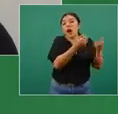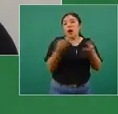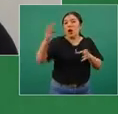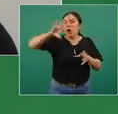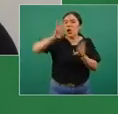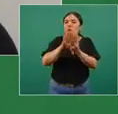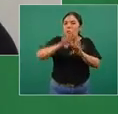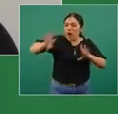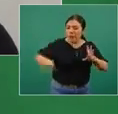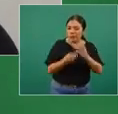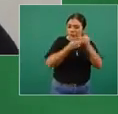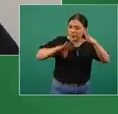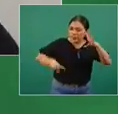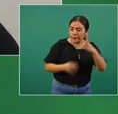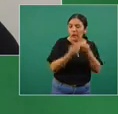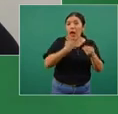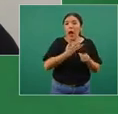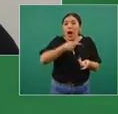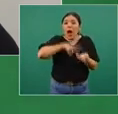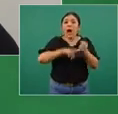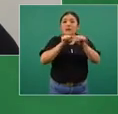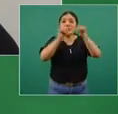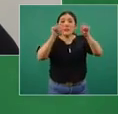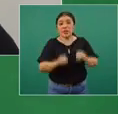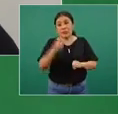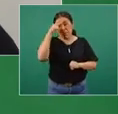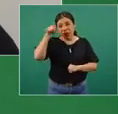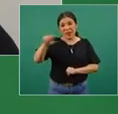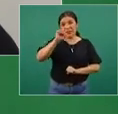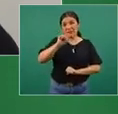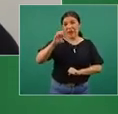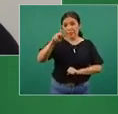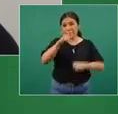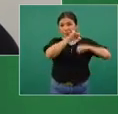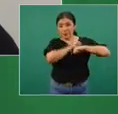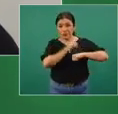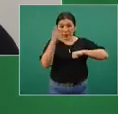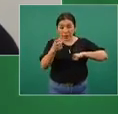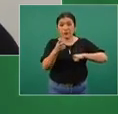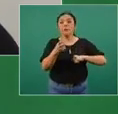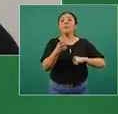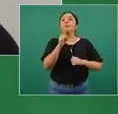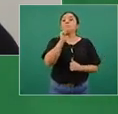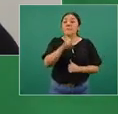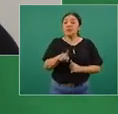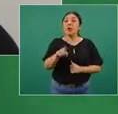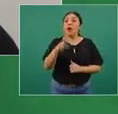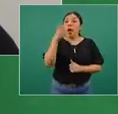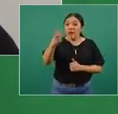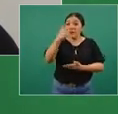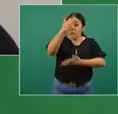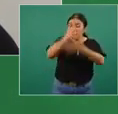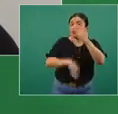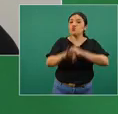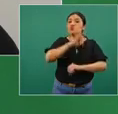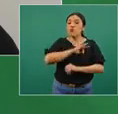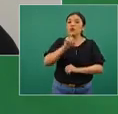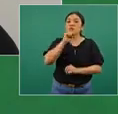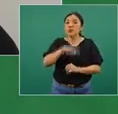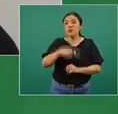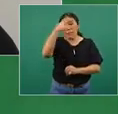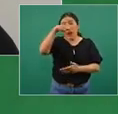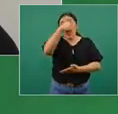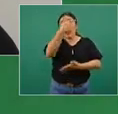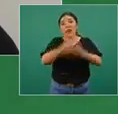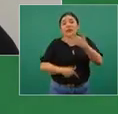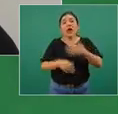tienen ellos ya en su sistema de la Secretaría de Educación Pública y que por lo tanto de ahí se podrá tener obviamente el